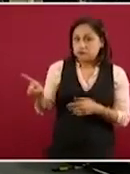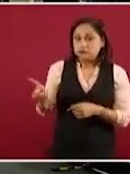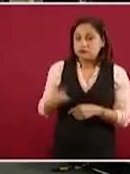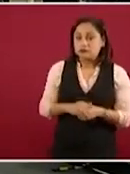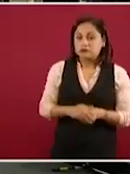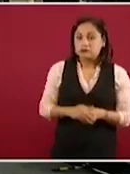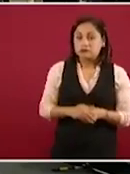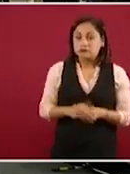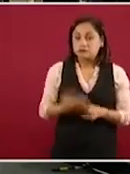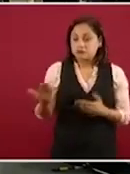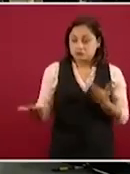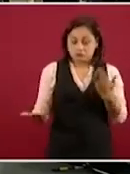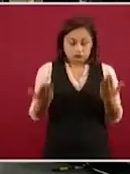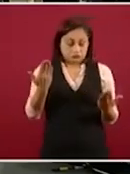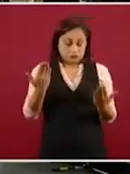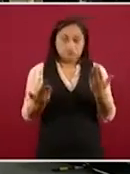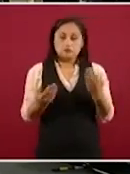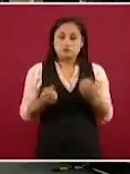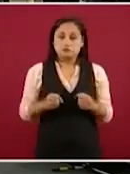Coincide. Sí,